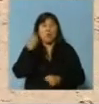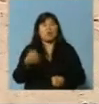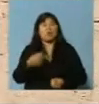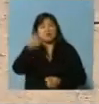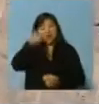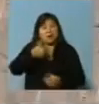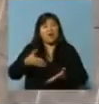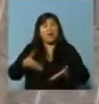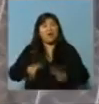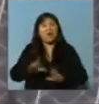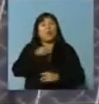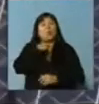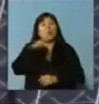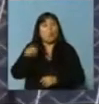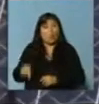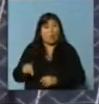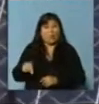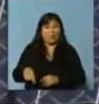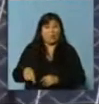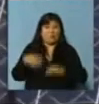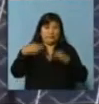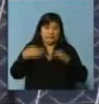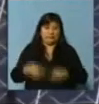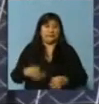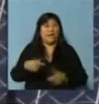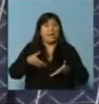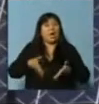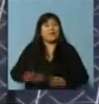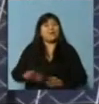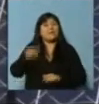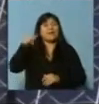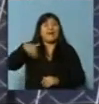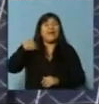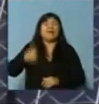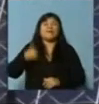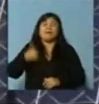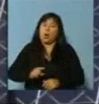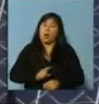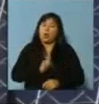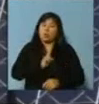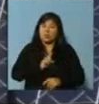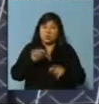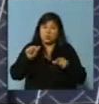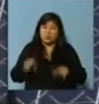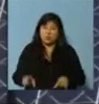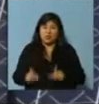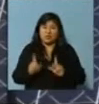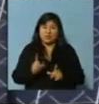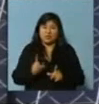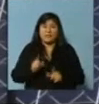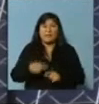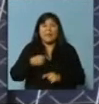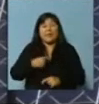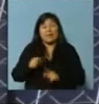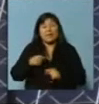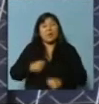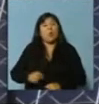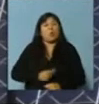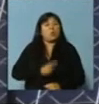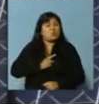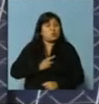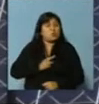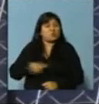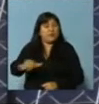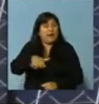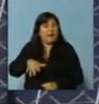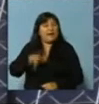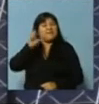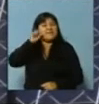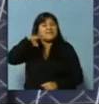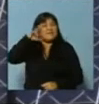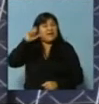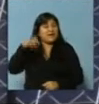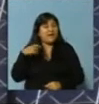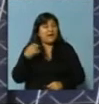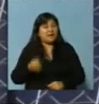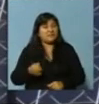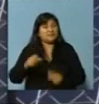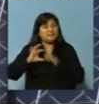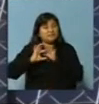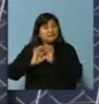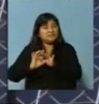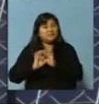jujeño. Me siento orgulloso por ser argentino. Me siento orgulloso por ser cienegueño. Y me